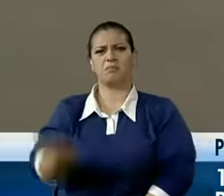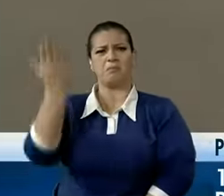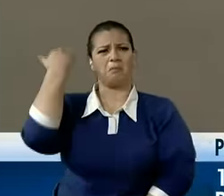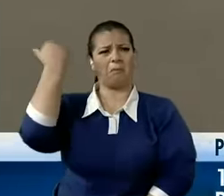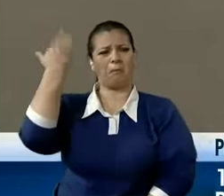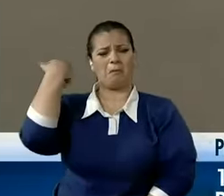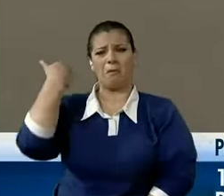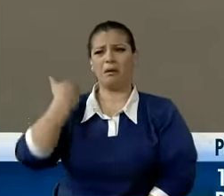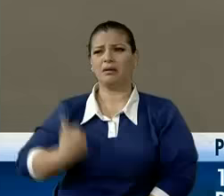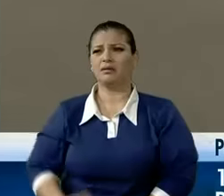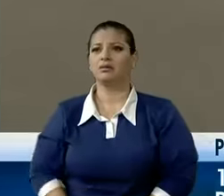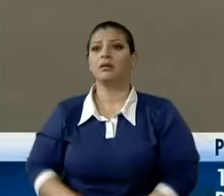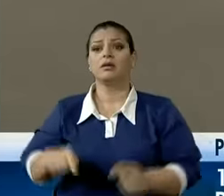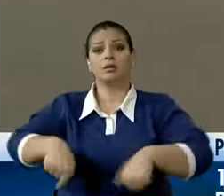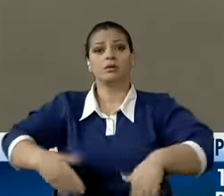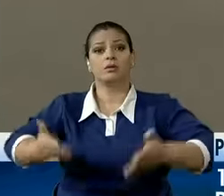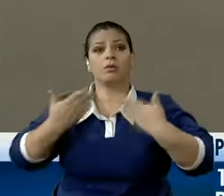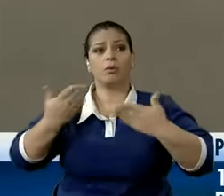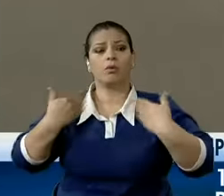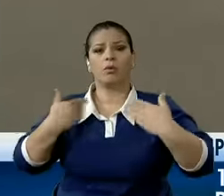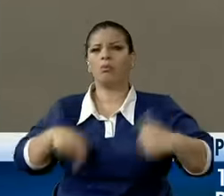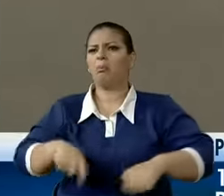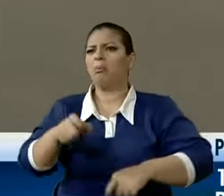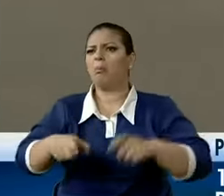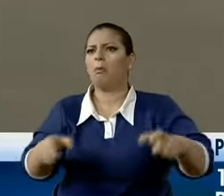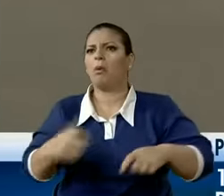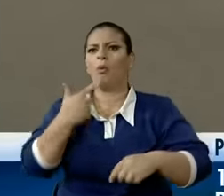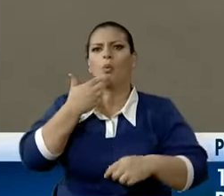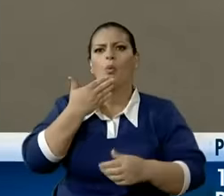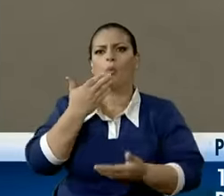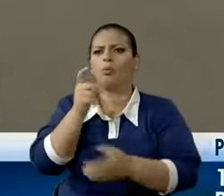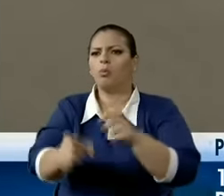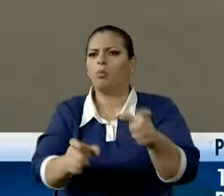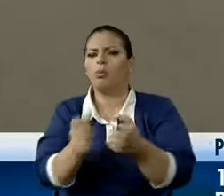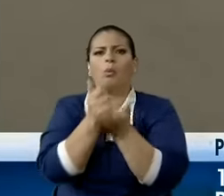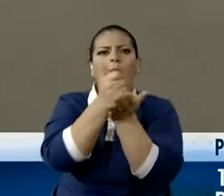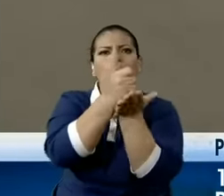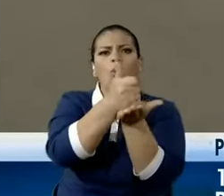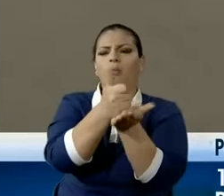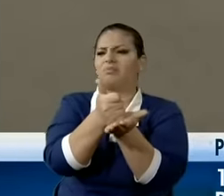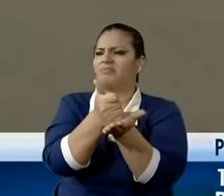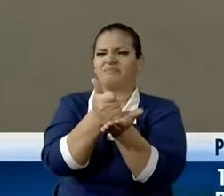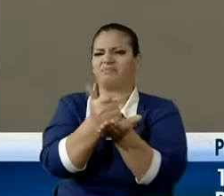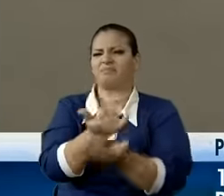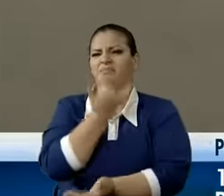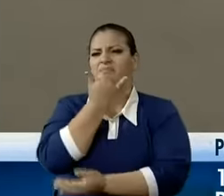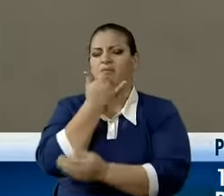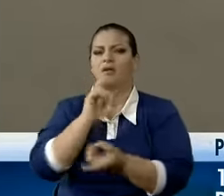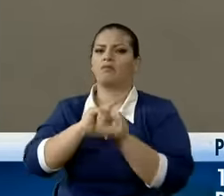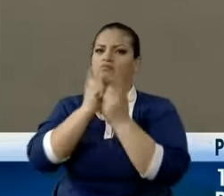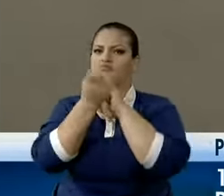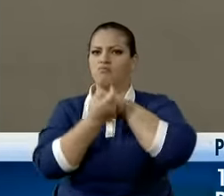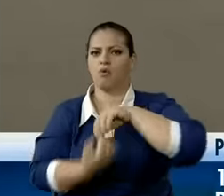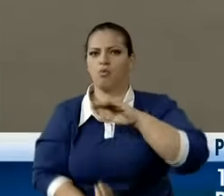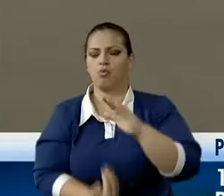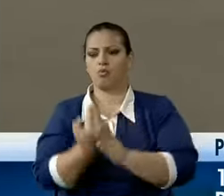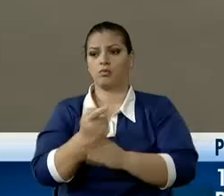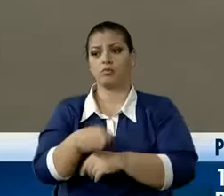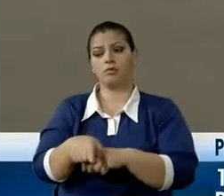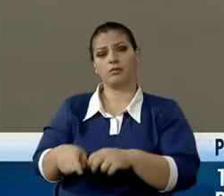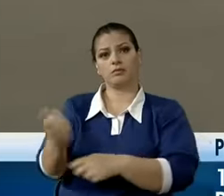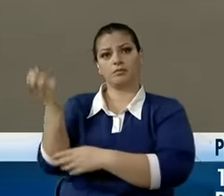ciudadana aplicado en Guayaquil, sino que además defendió el proyecto de ley que plantea cambios en la fórmula para calcular las pensiones jubilares